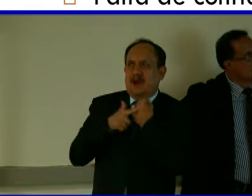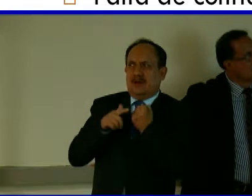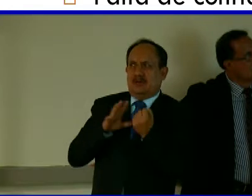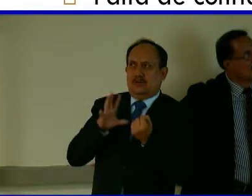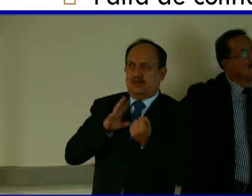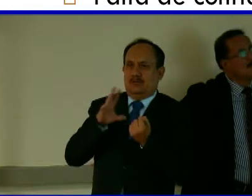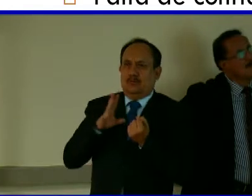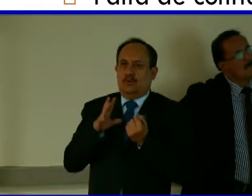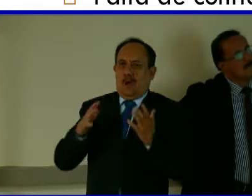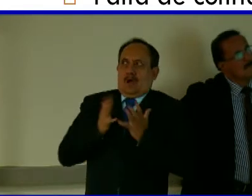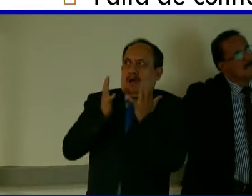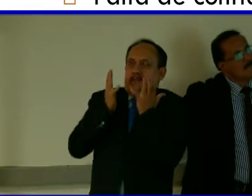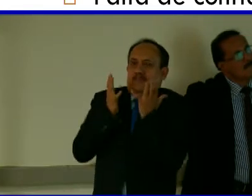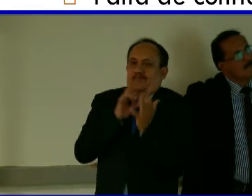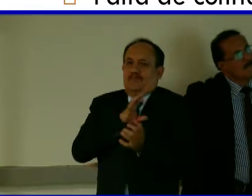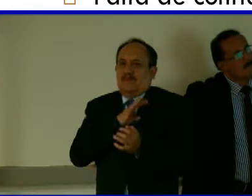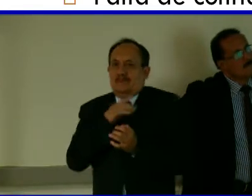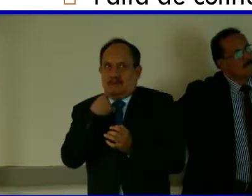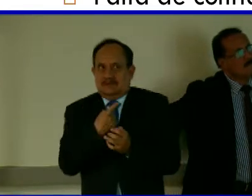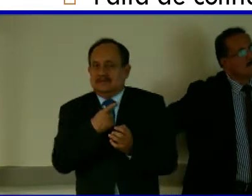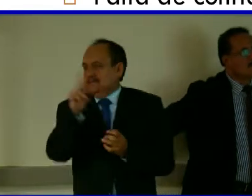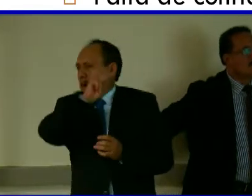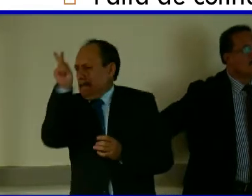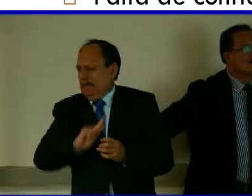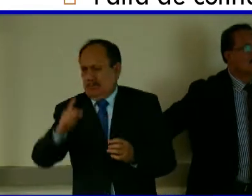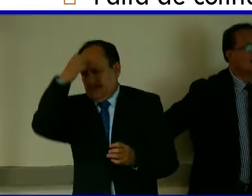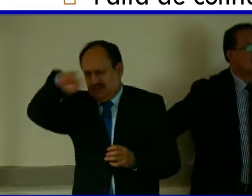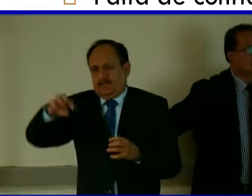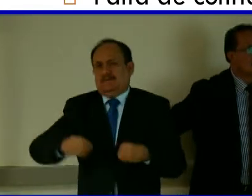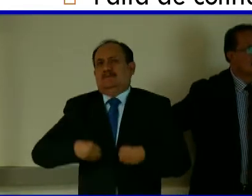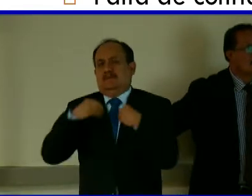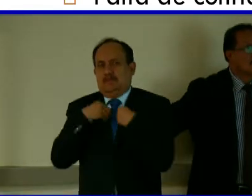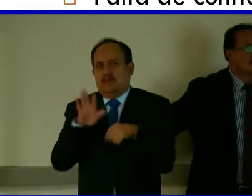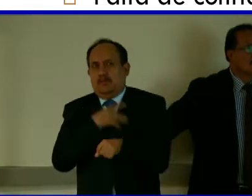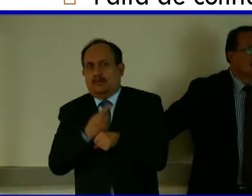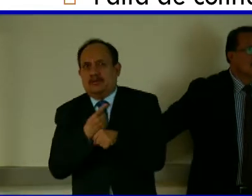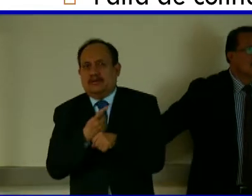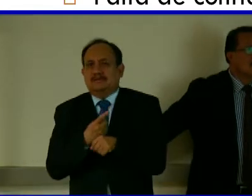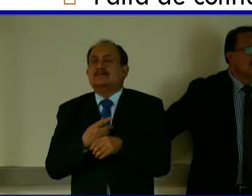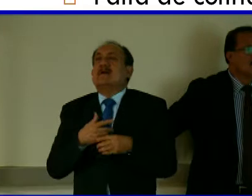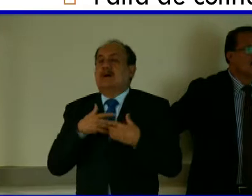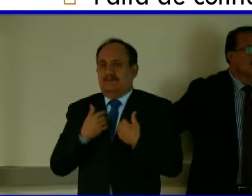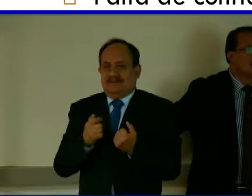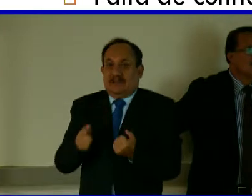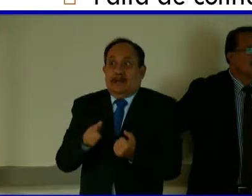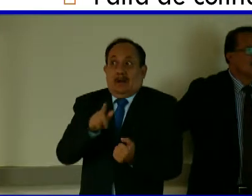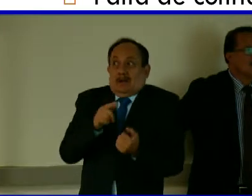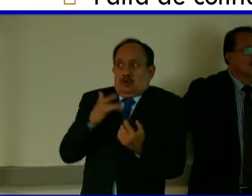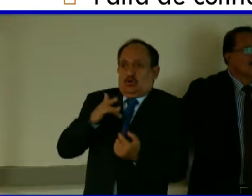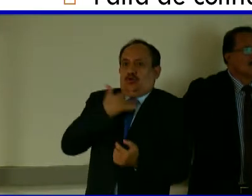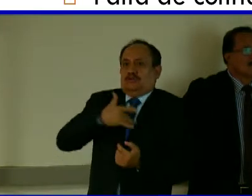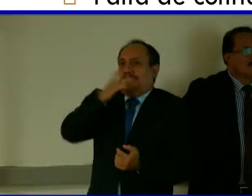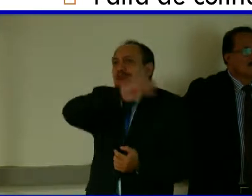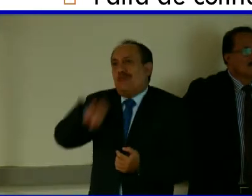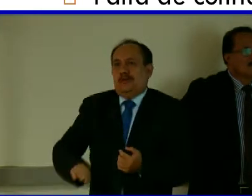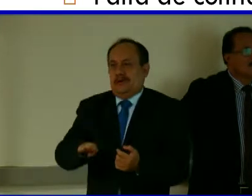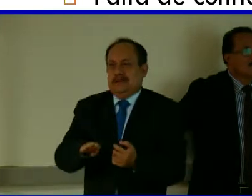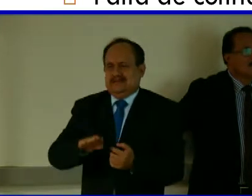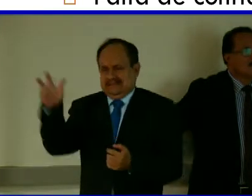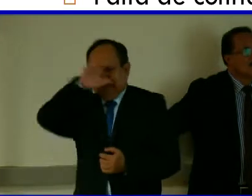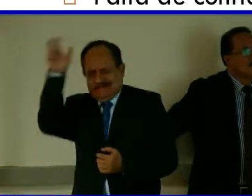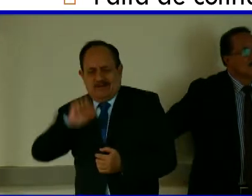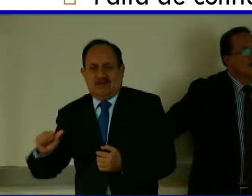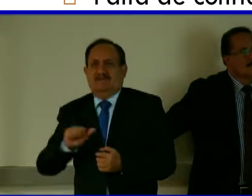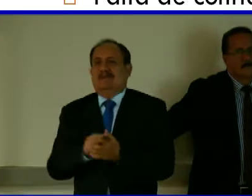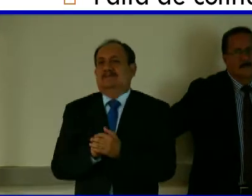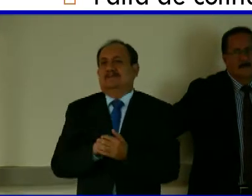un ataque de pánico le dirá, esta es la peor experiencia de mi vida, porque están convencidos de que se van a morir. Es horrible. Y el miedo que